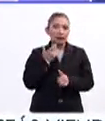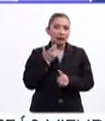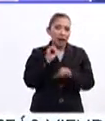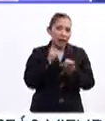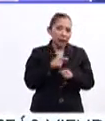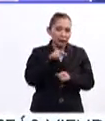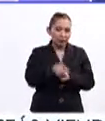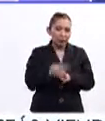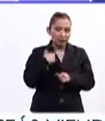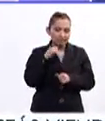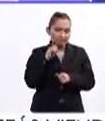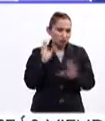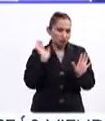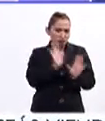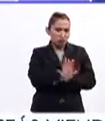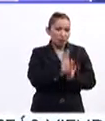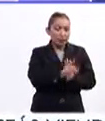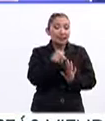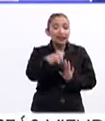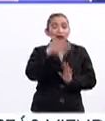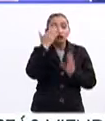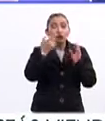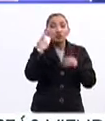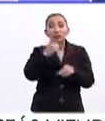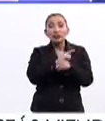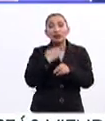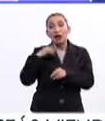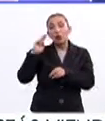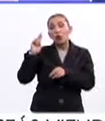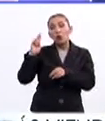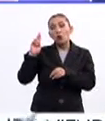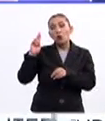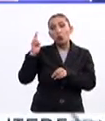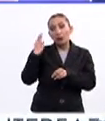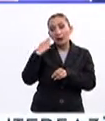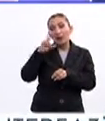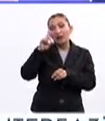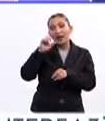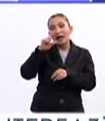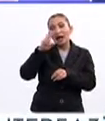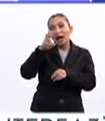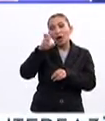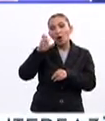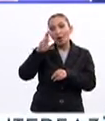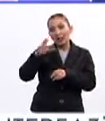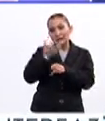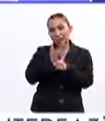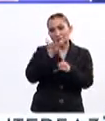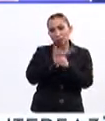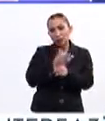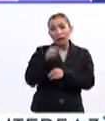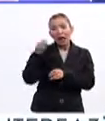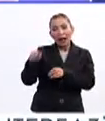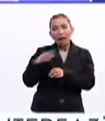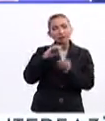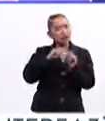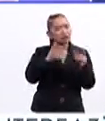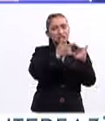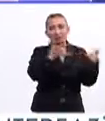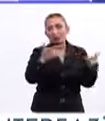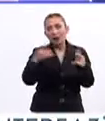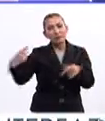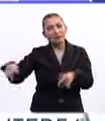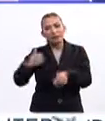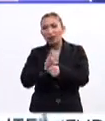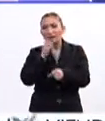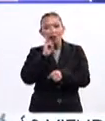licenciada en artes propiamente, y ella estudió su carrera en la Universidad de Delaware en Estados Unidos. Porque, bueno, hay toda una historia.